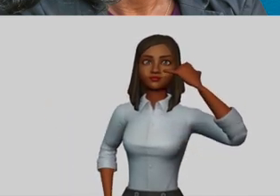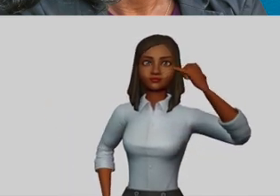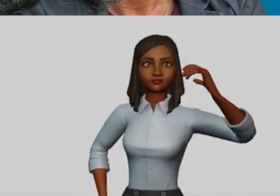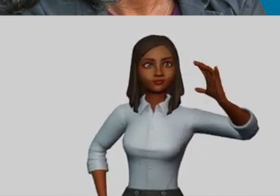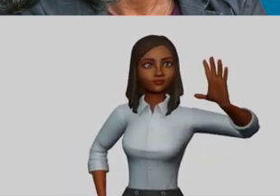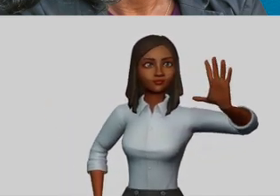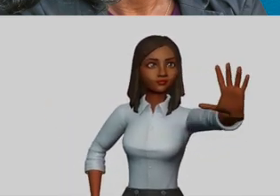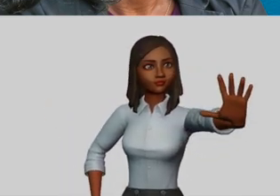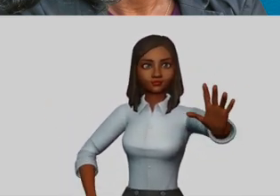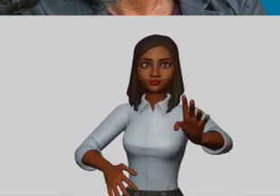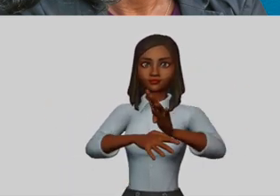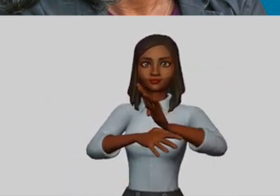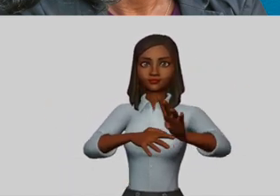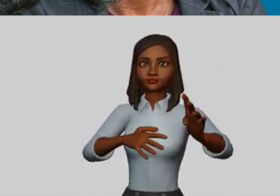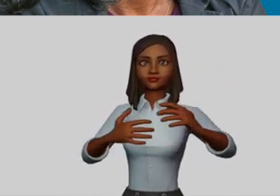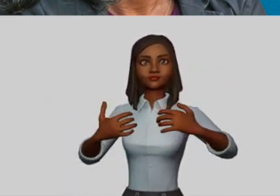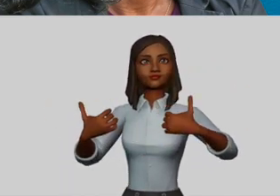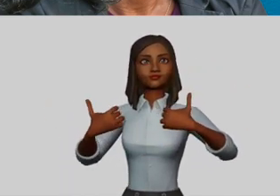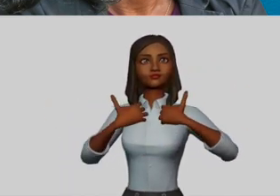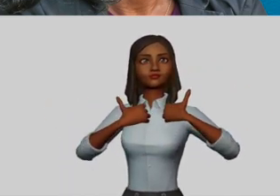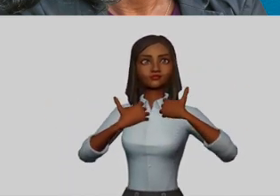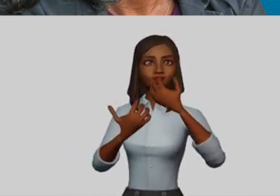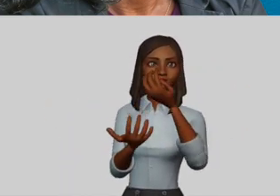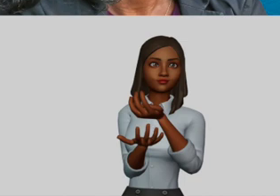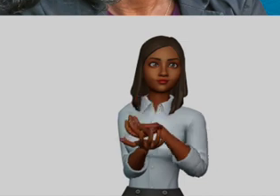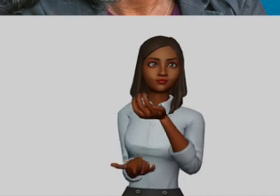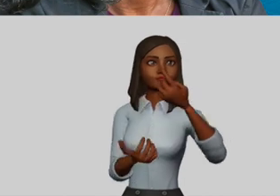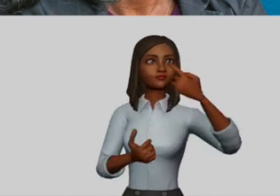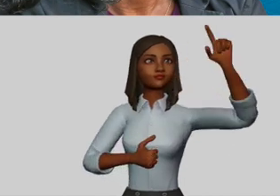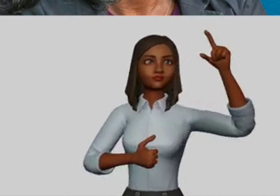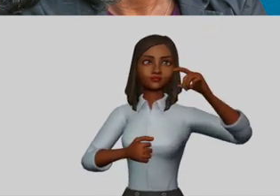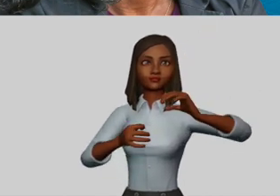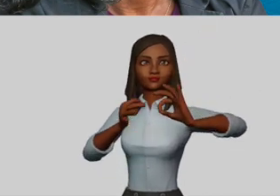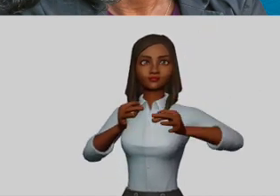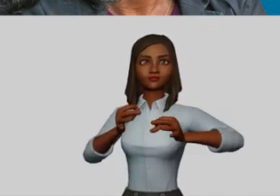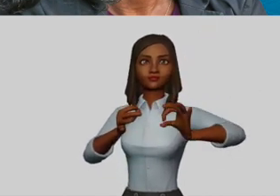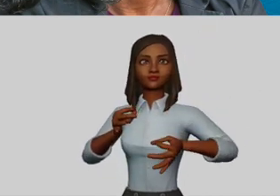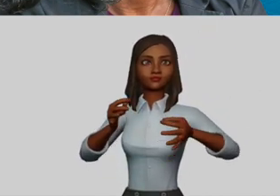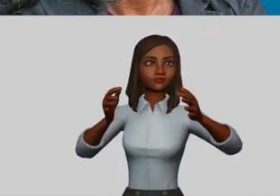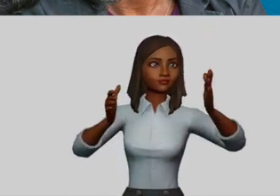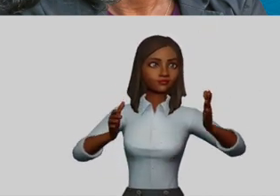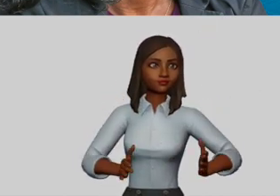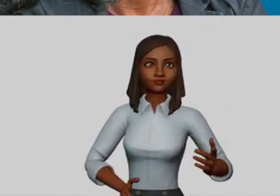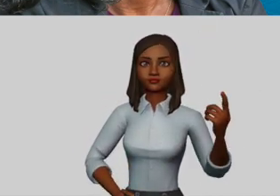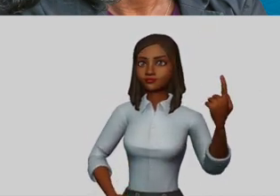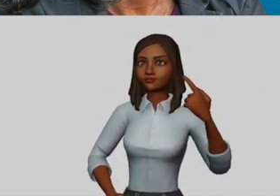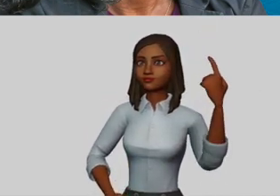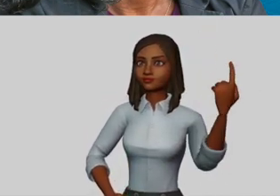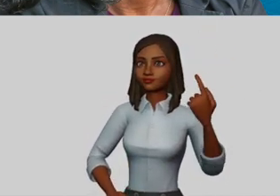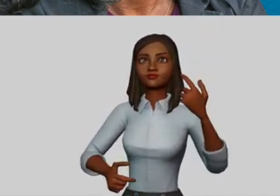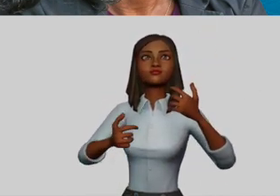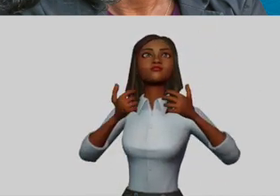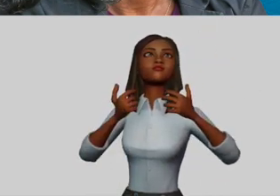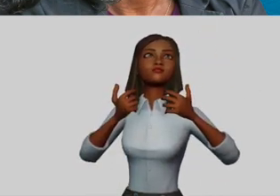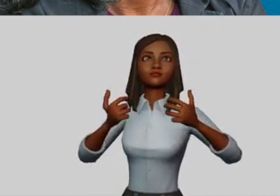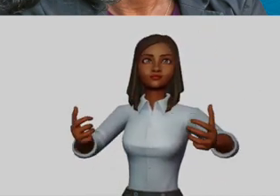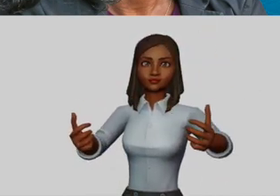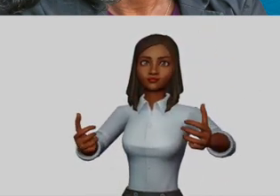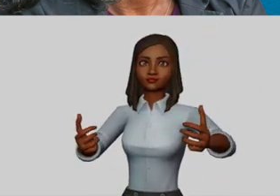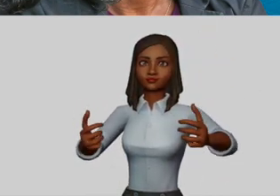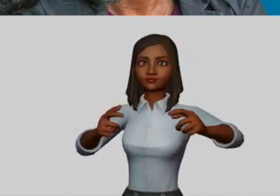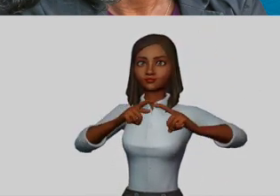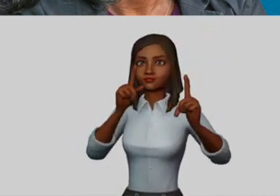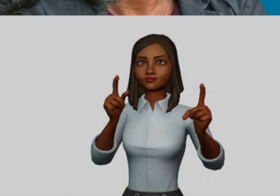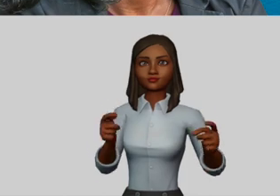y decirte que yo sí lo he pensado, pero de verdad, con una persona que ha tratado de aprender lenguajes, yo sé